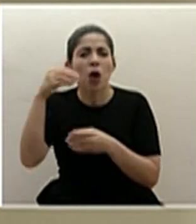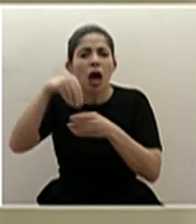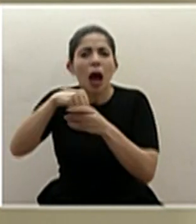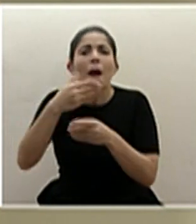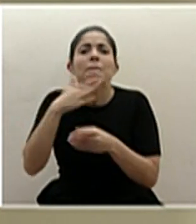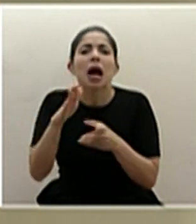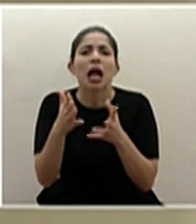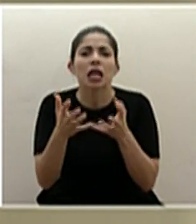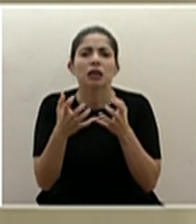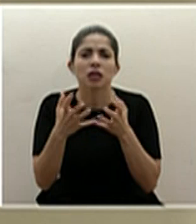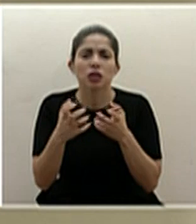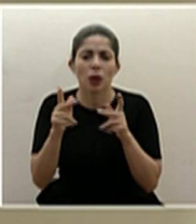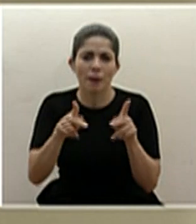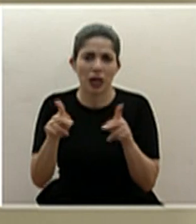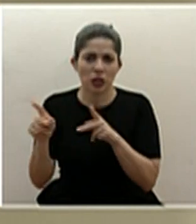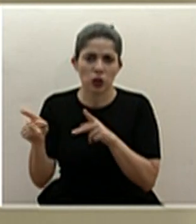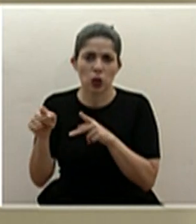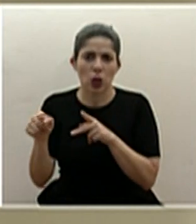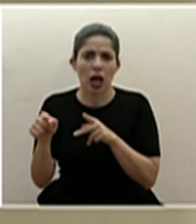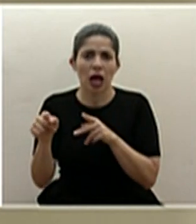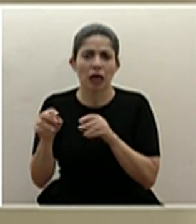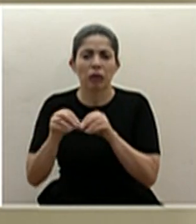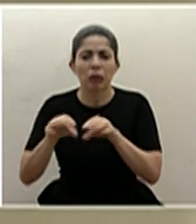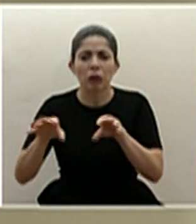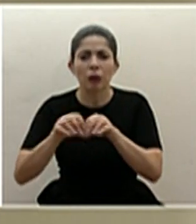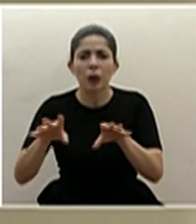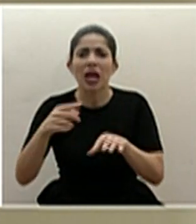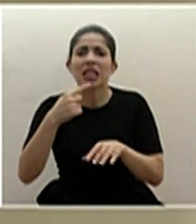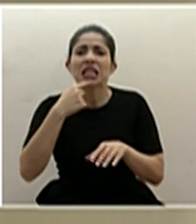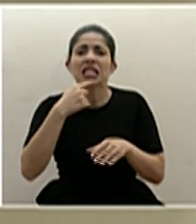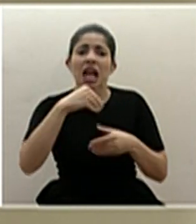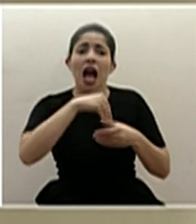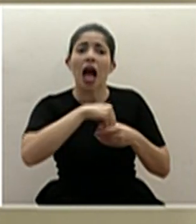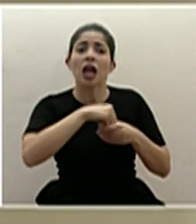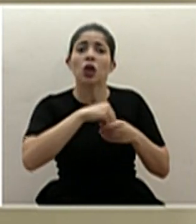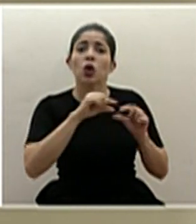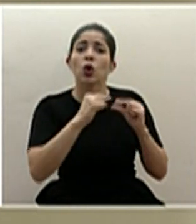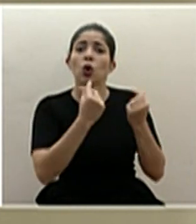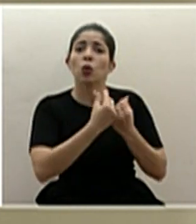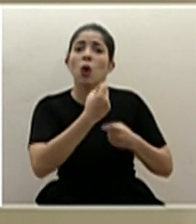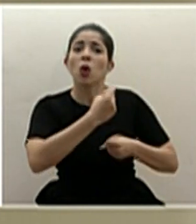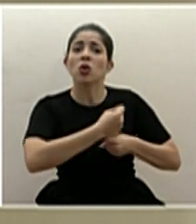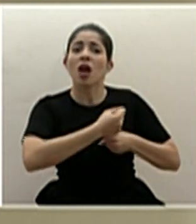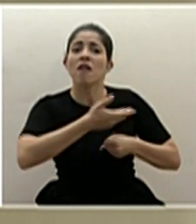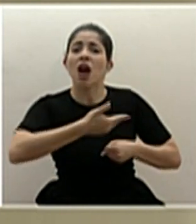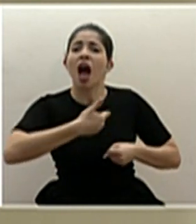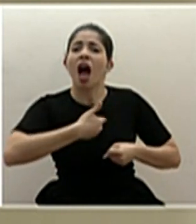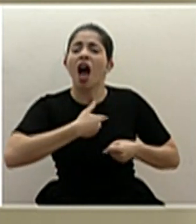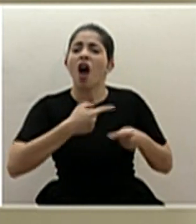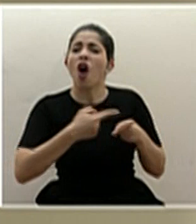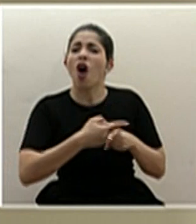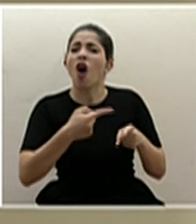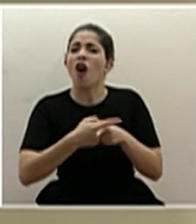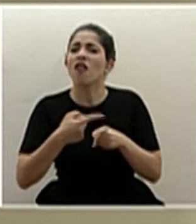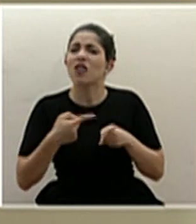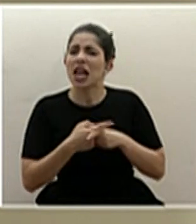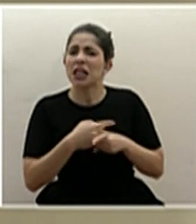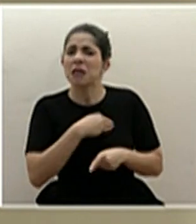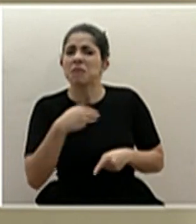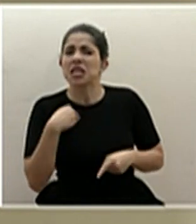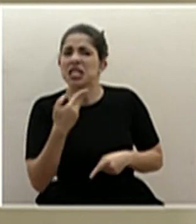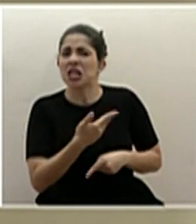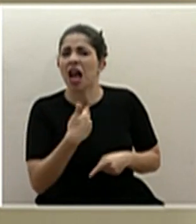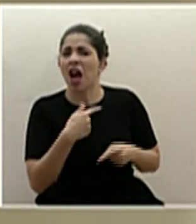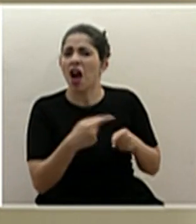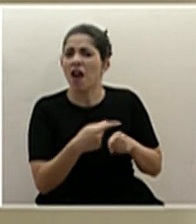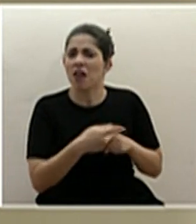de algunas personas que han hecho ver de que a lo interno del grupo de trabajo han existido conflictos entre los ministros,